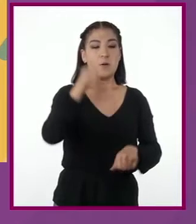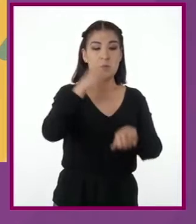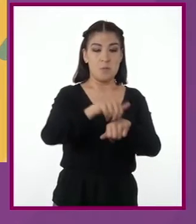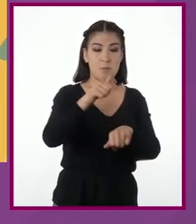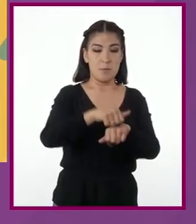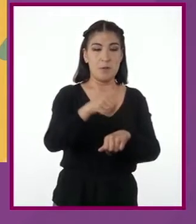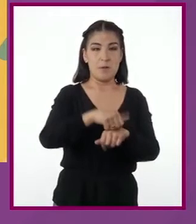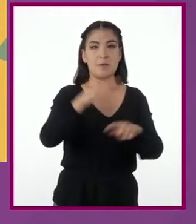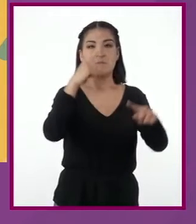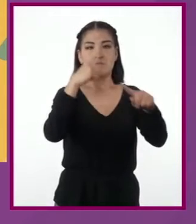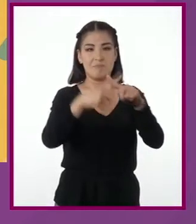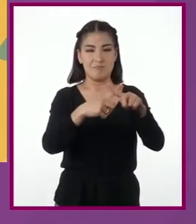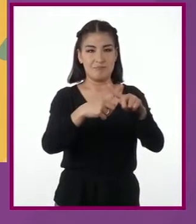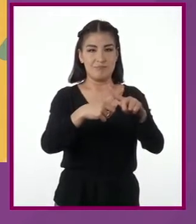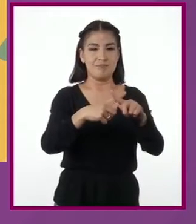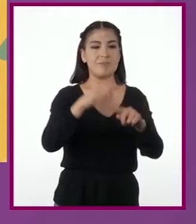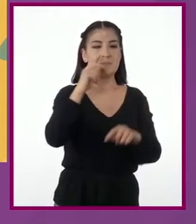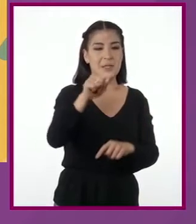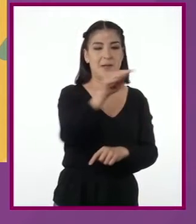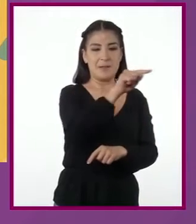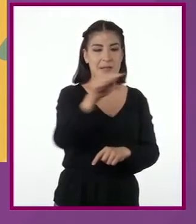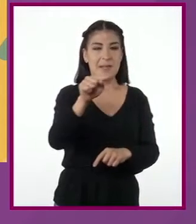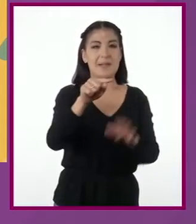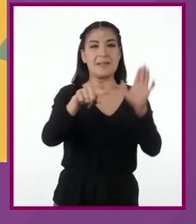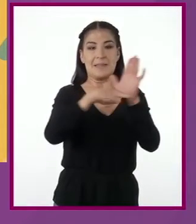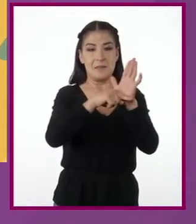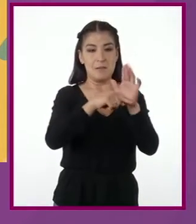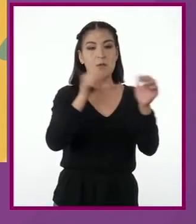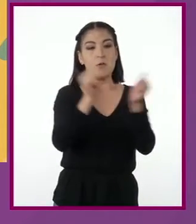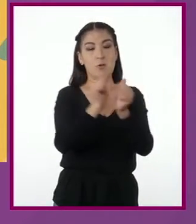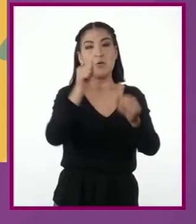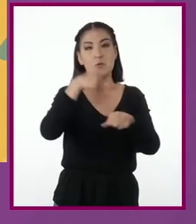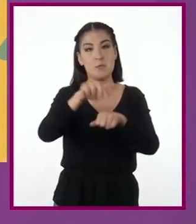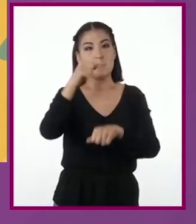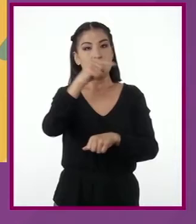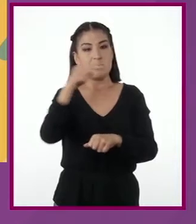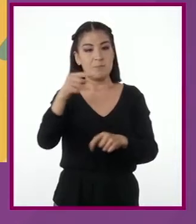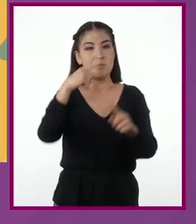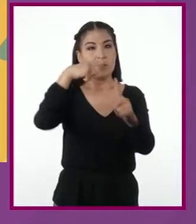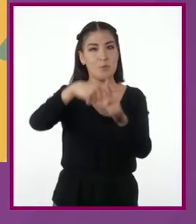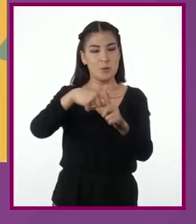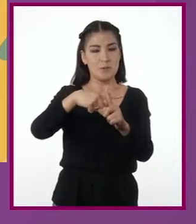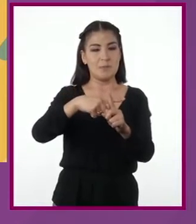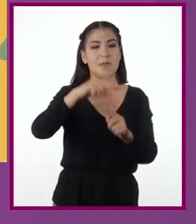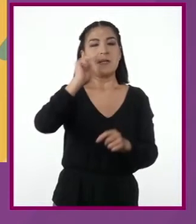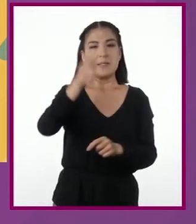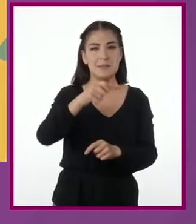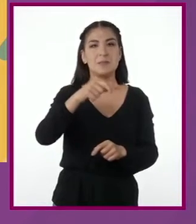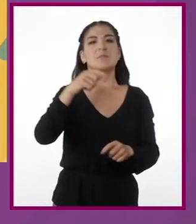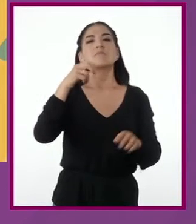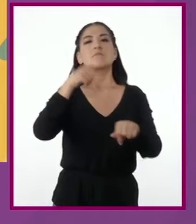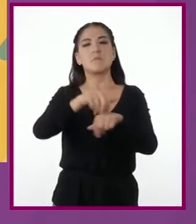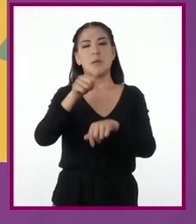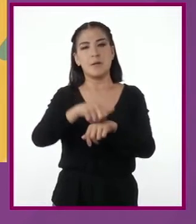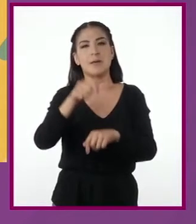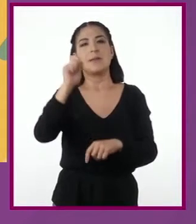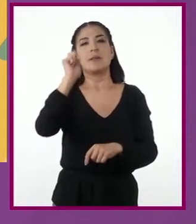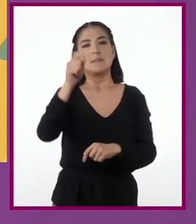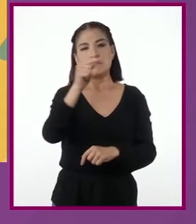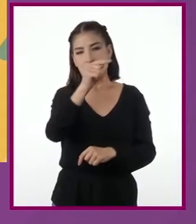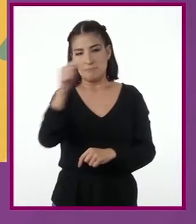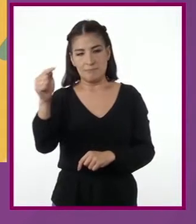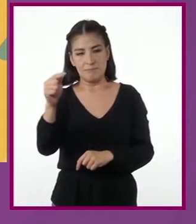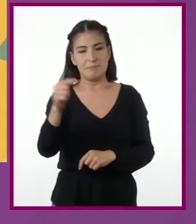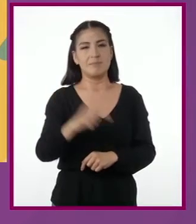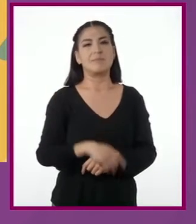número fraccionario negativo por un número fraccionario positivo, el signo del resultado es